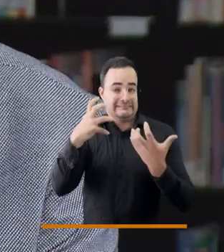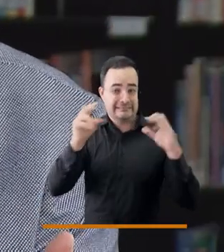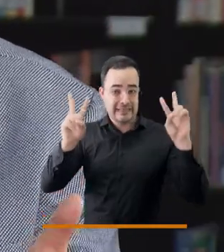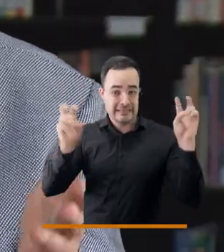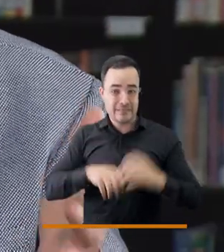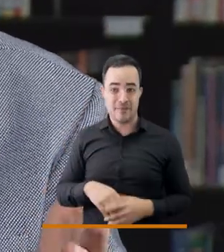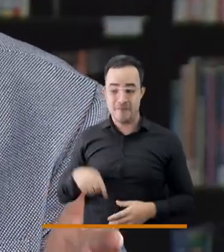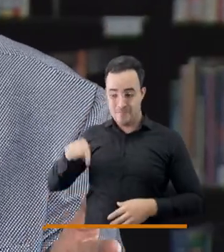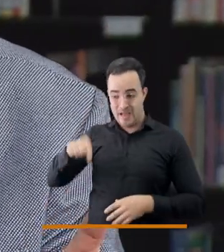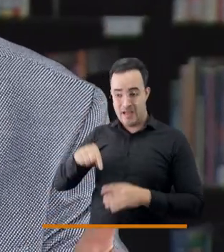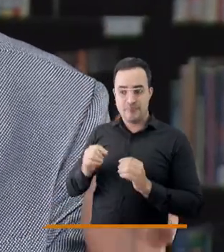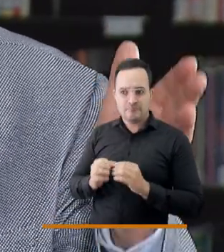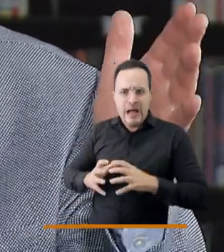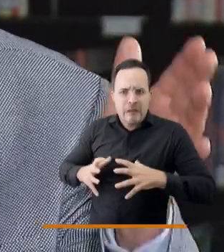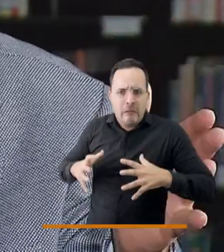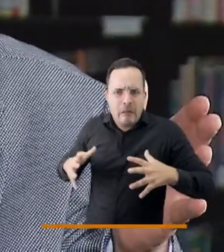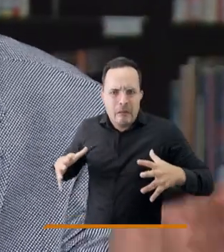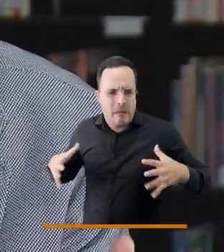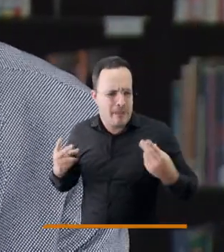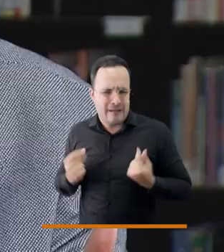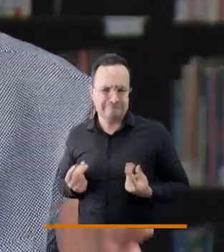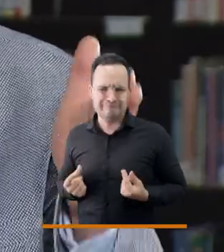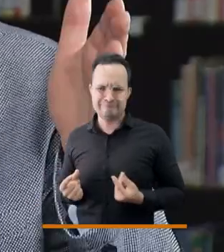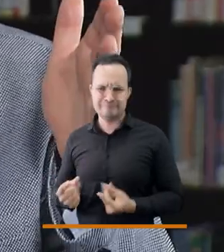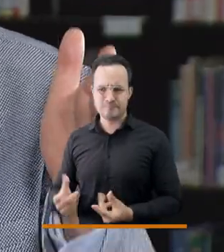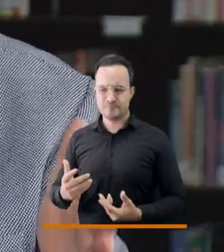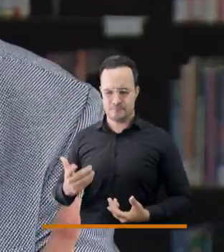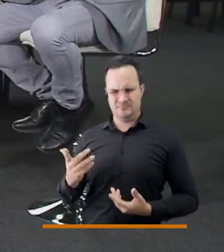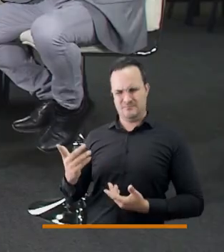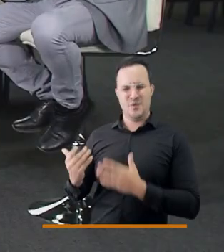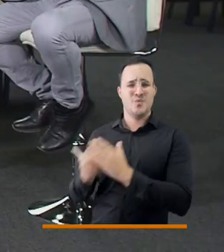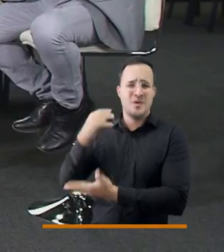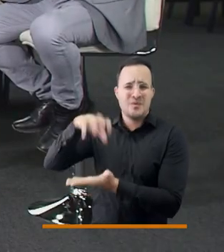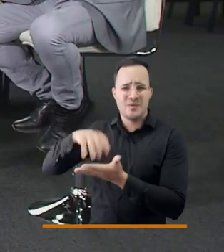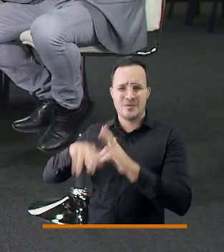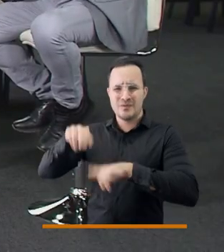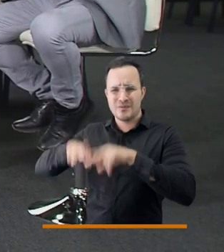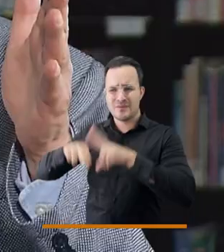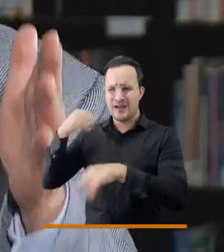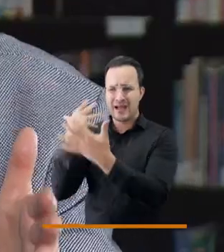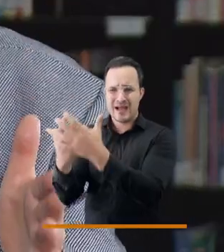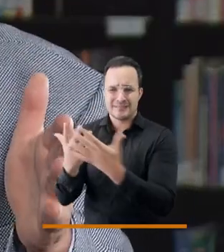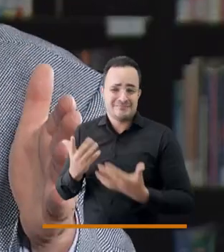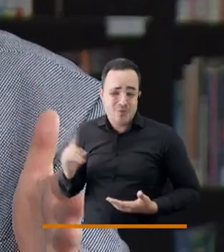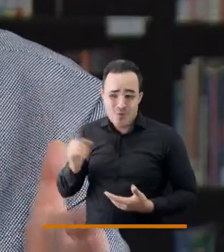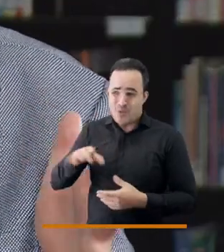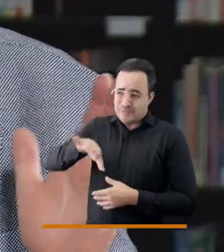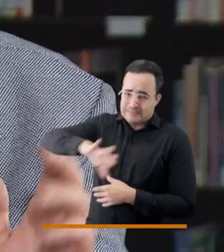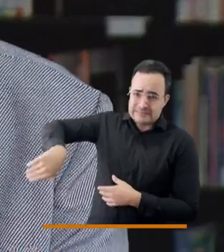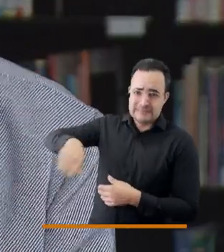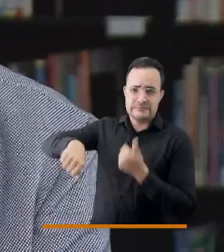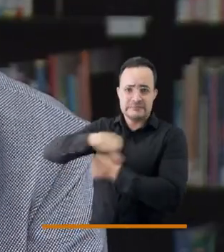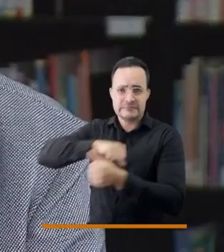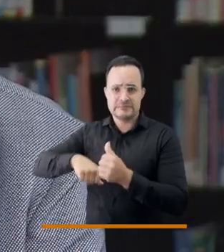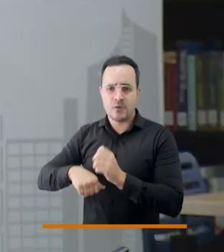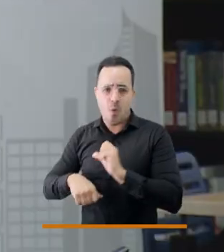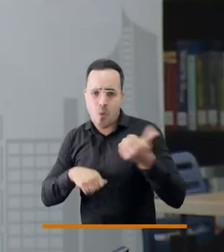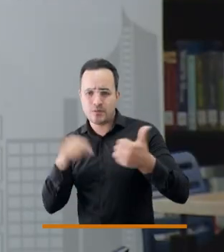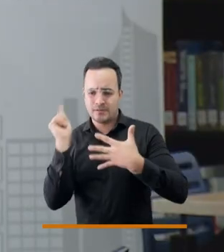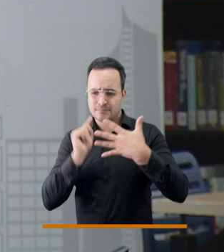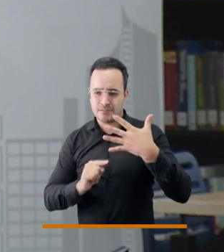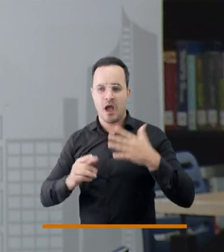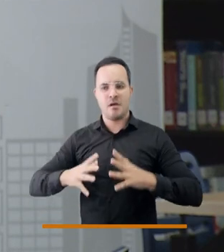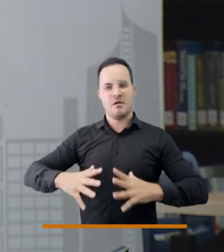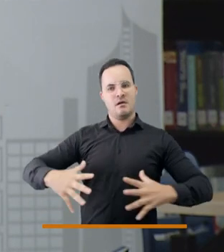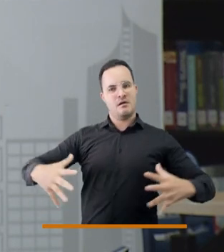asentamiento humano, está necesitando ese lote como equipamiento ambiental para su futura sostenibilidad.